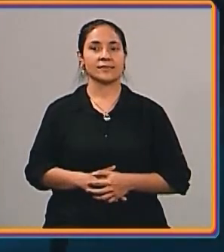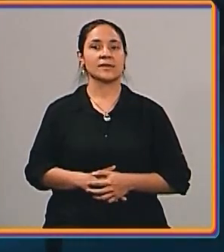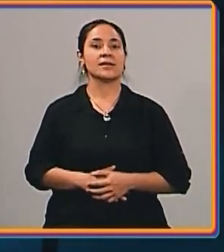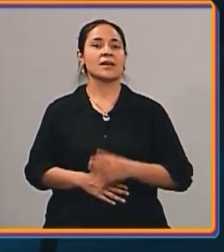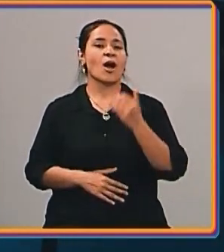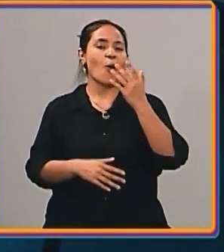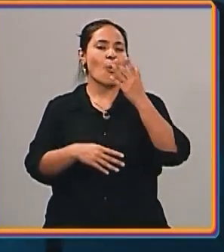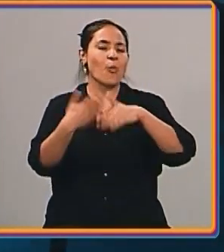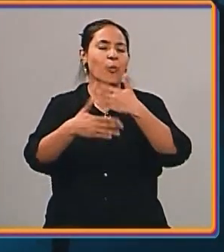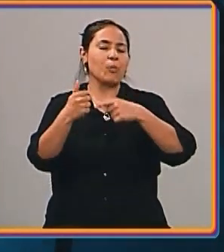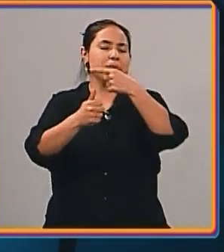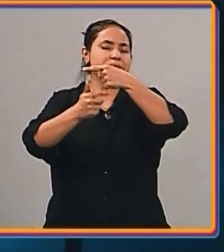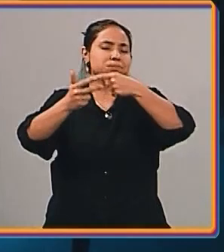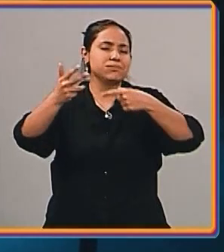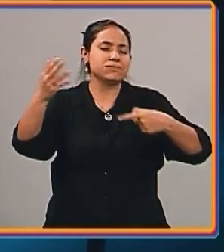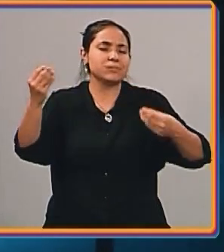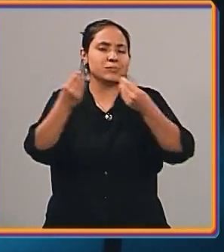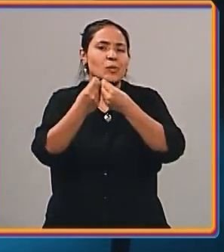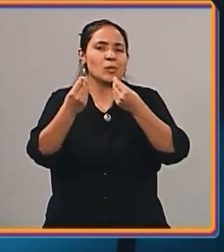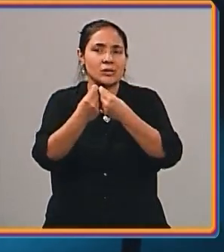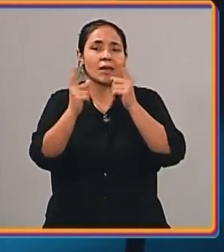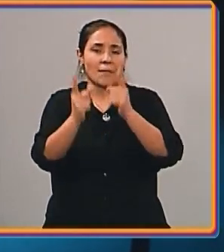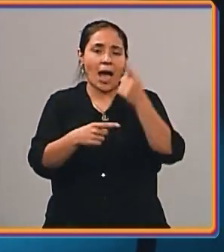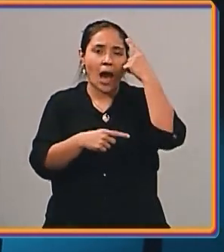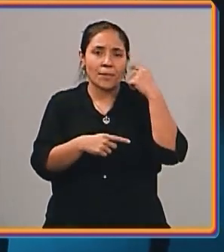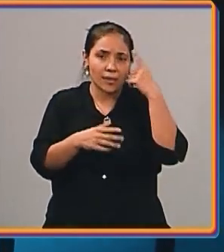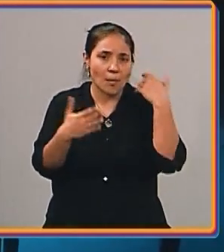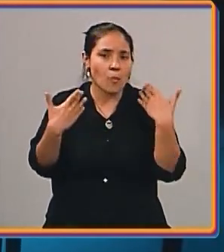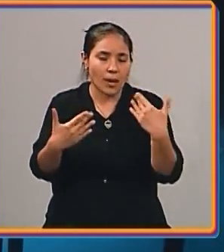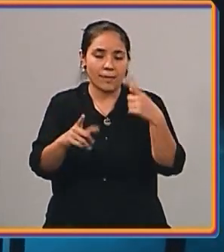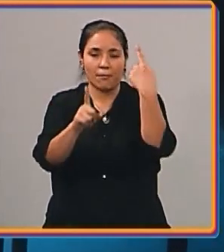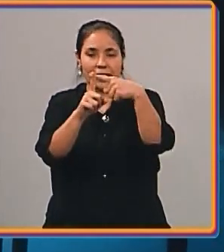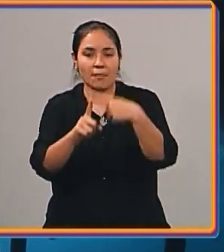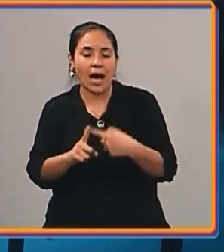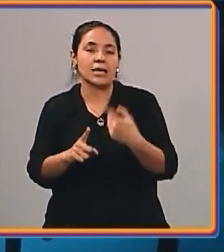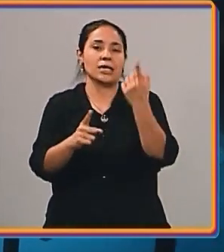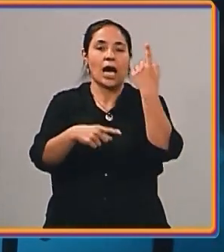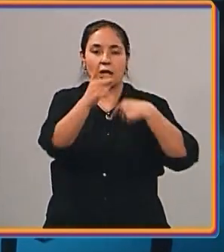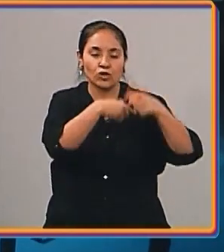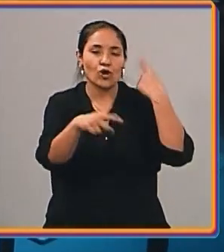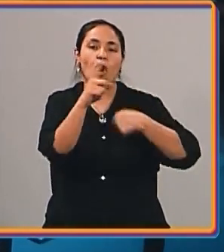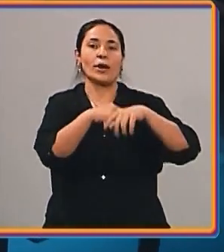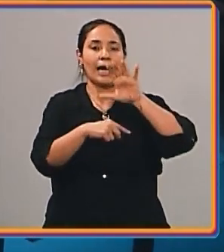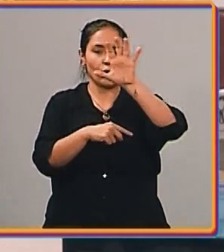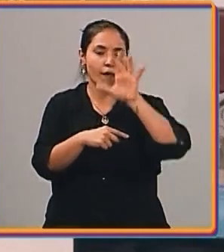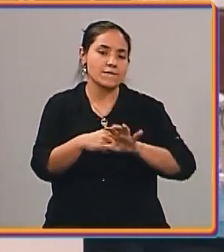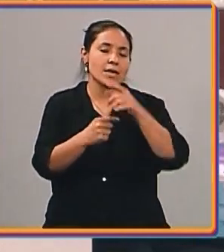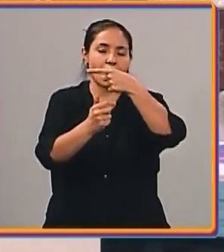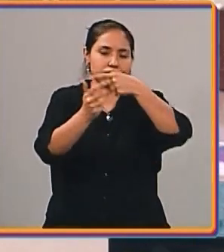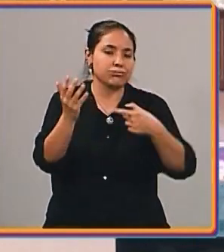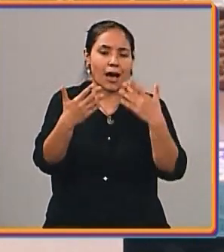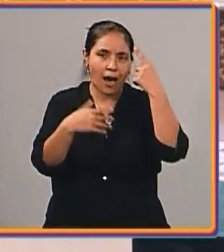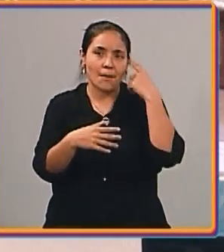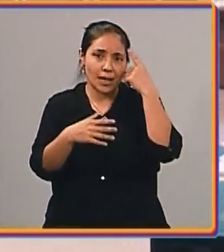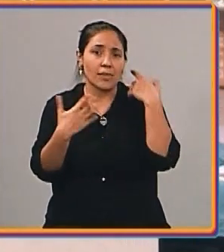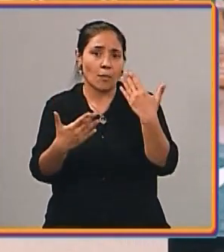Existe una gran variedad de juegos donde podemos aprender distintos contenidos de matemática, historia, geografía, mientras jugamos, a la vez